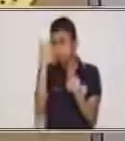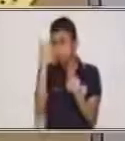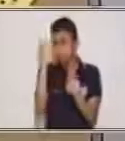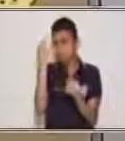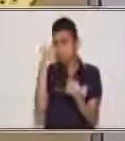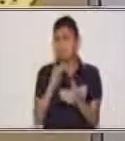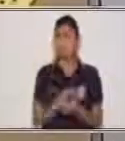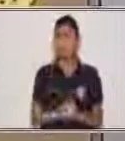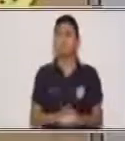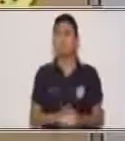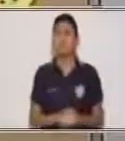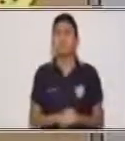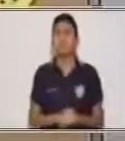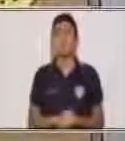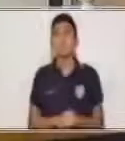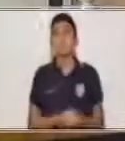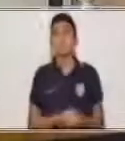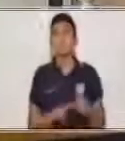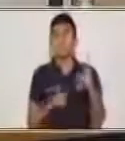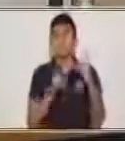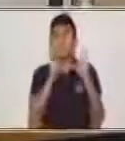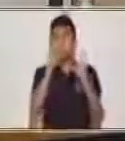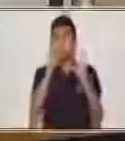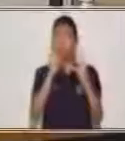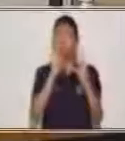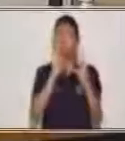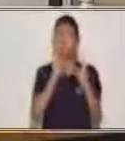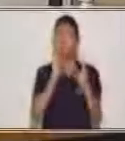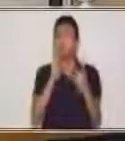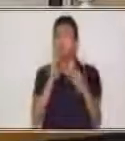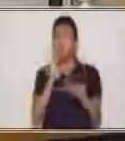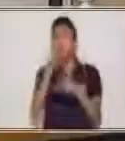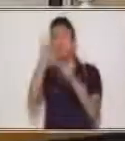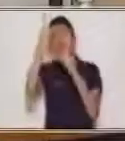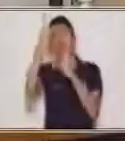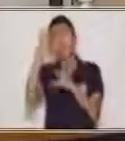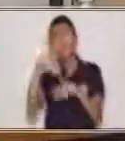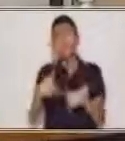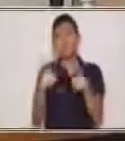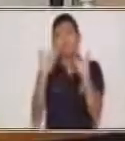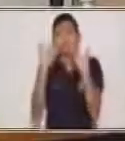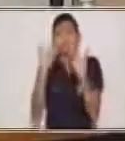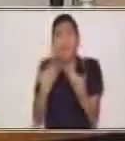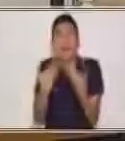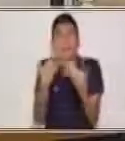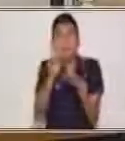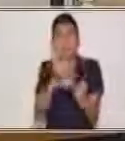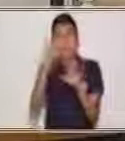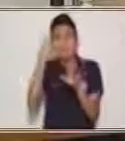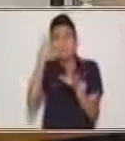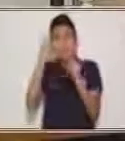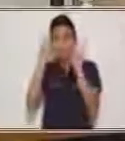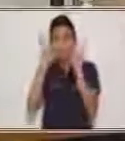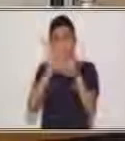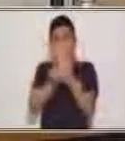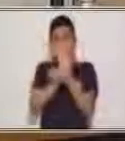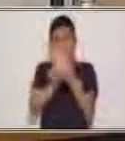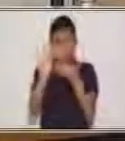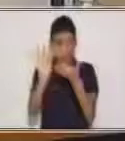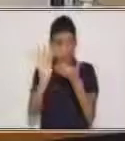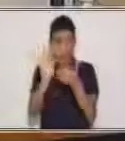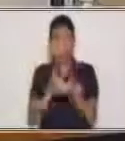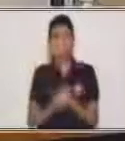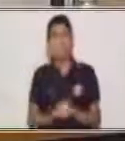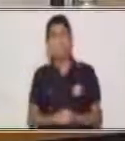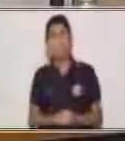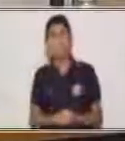texto? Tú puliste la pregunta y accediste a la información que te iba dando en el transcurso de la lectura. La